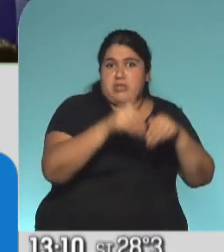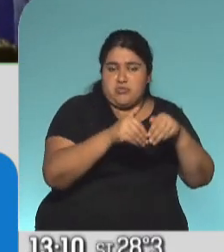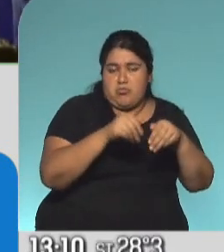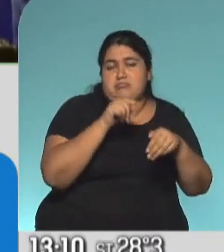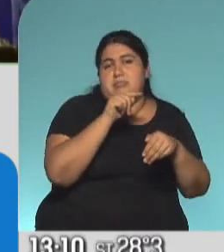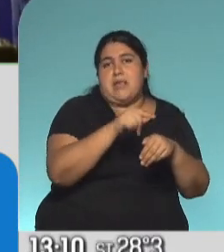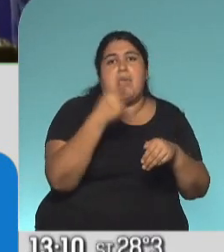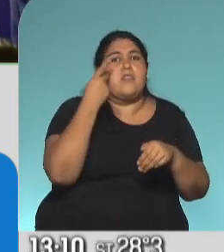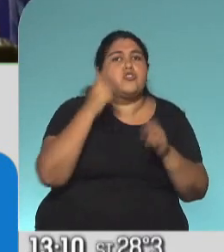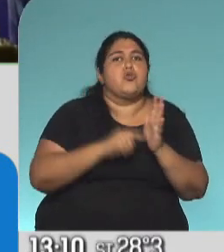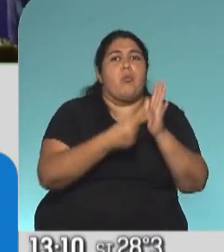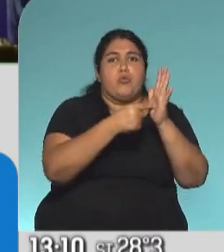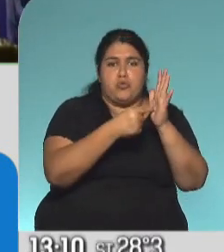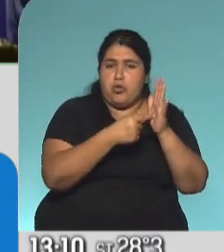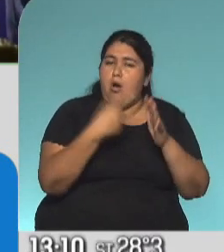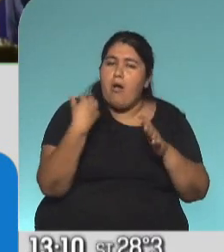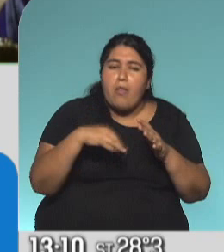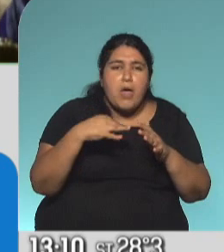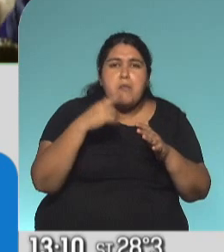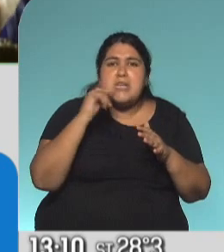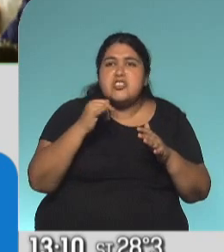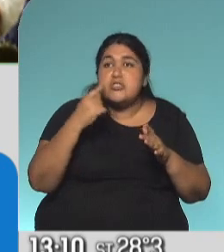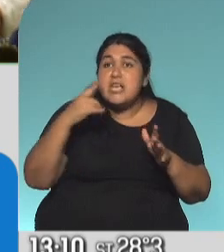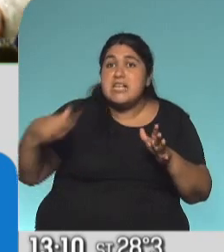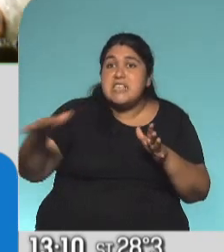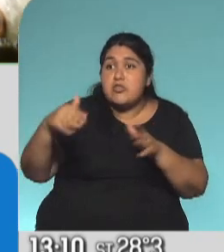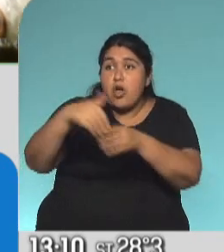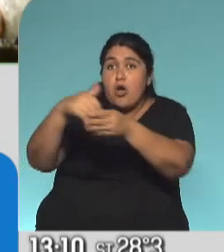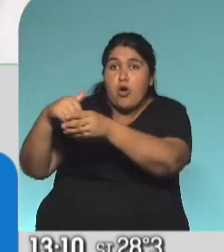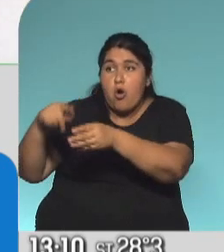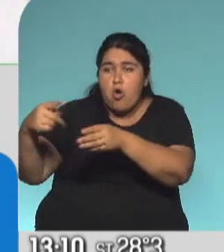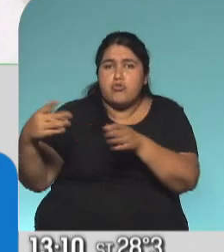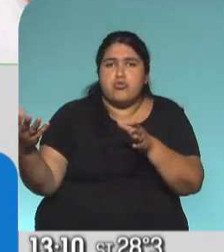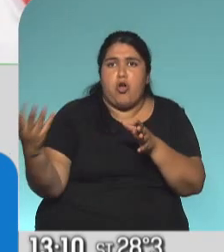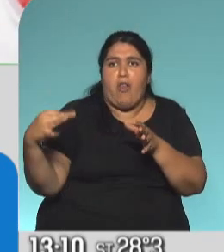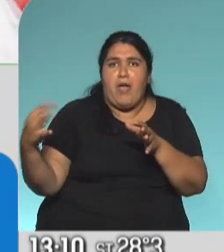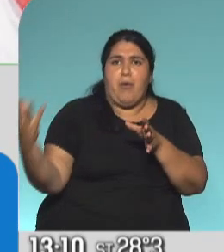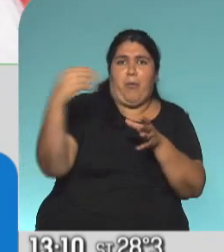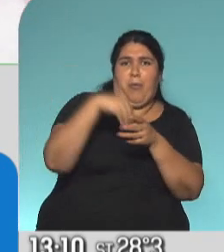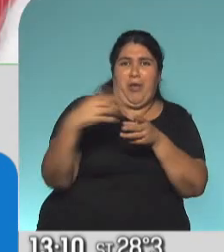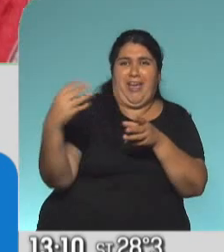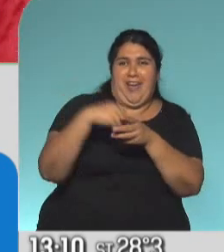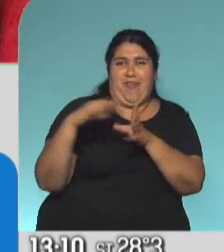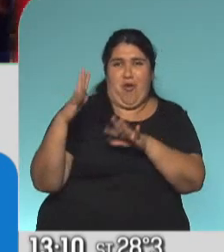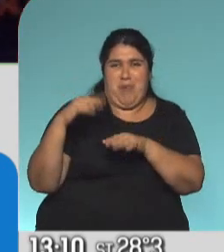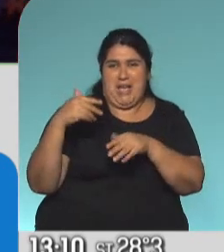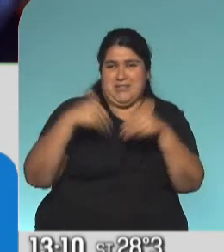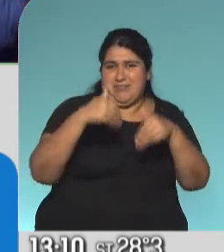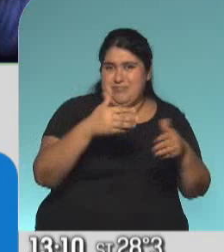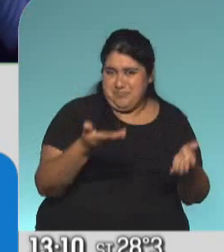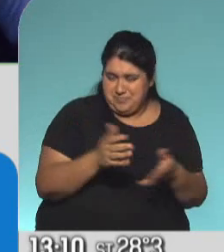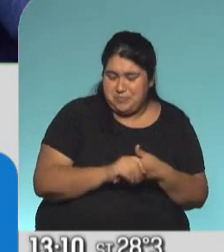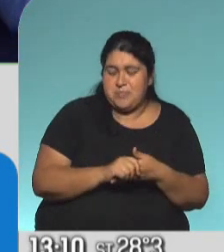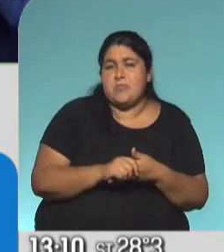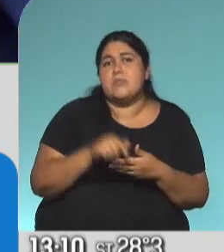18 puntos que tiene que recoger de sectores donde se han identificado de una forma o de otra con el anticorreísmo.